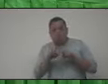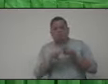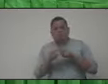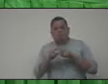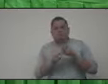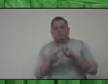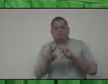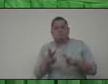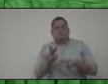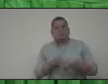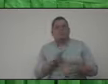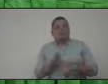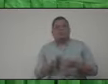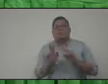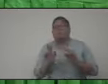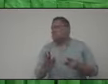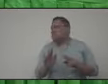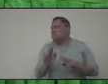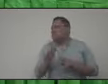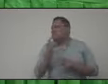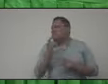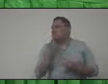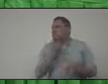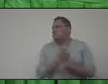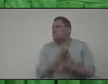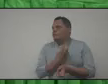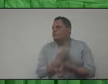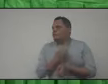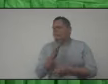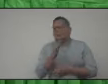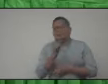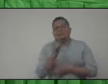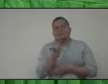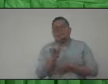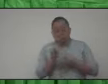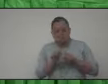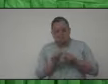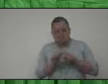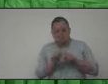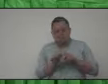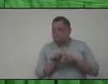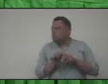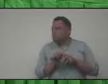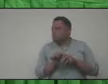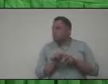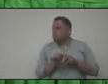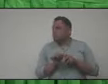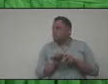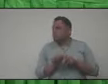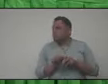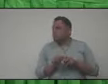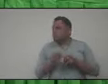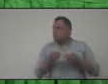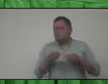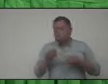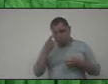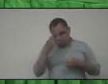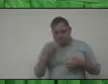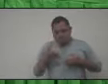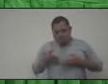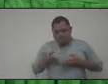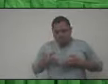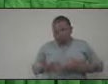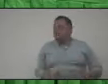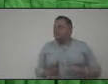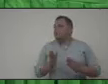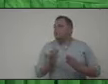y igual solamente faltaba el huesito de la tibia. Entonces, pues… ¿Hasta que nació se dieron cuenta? Porque ya